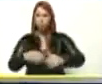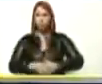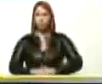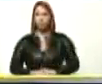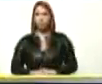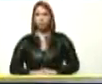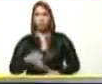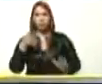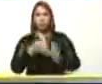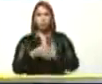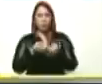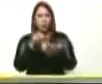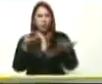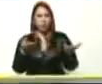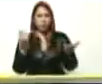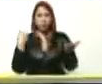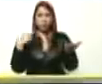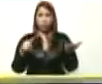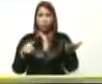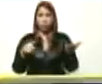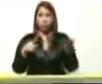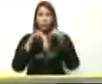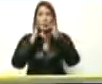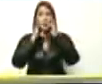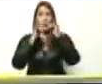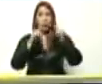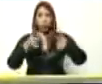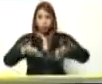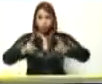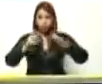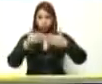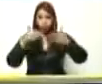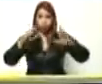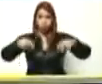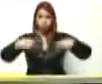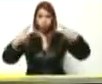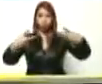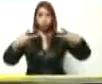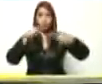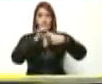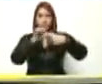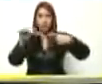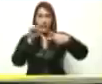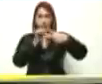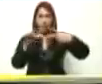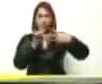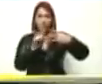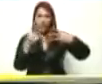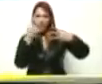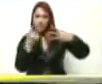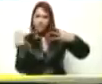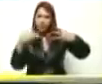sobre eso, a tener, anuncios, de activación, en las semanas, que están por venir,